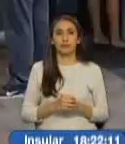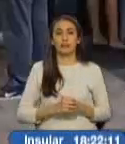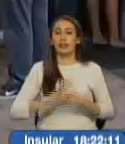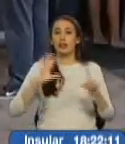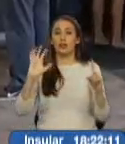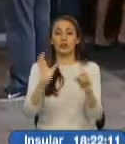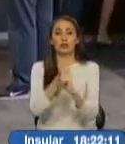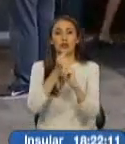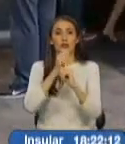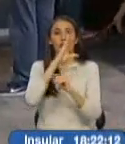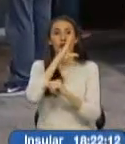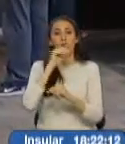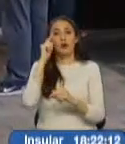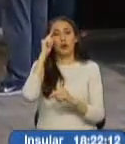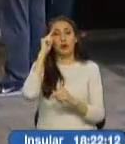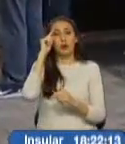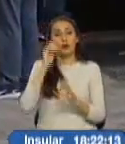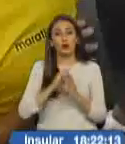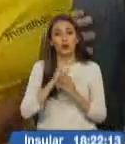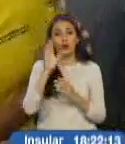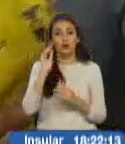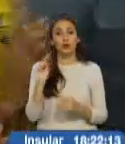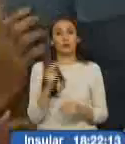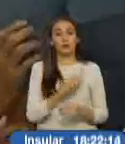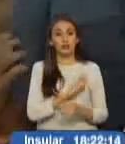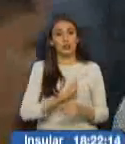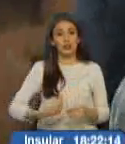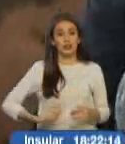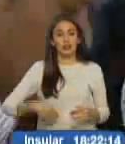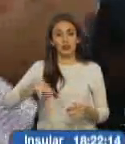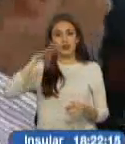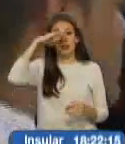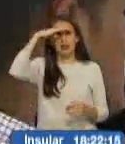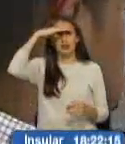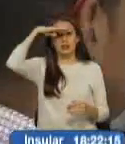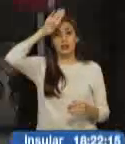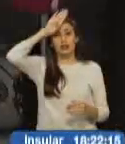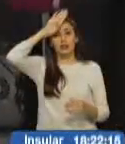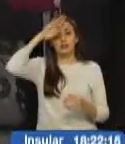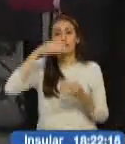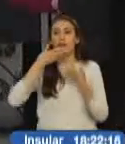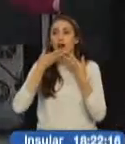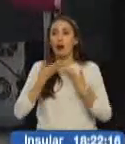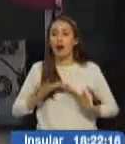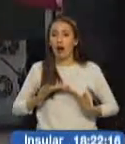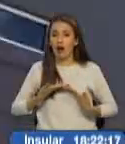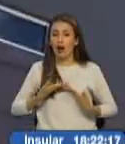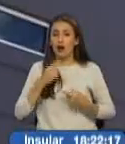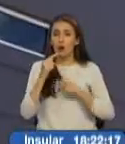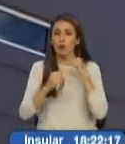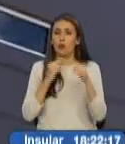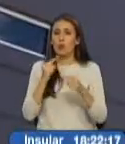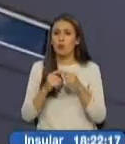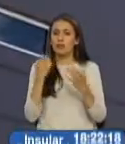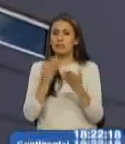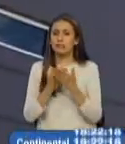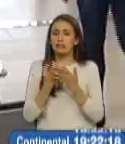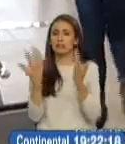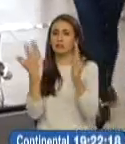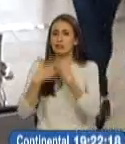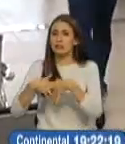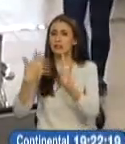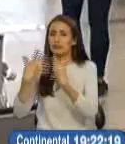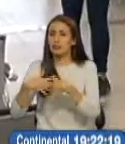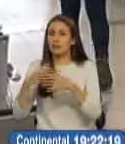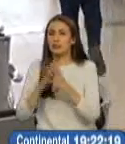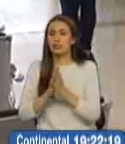por Rafael Correa, al vicepresidente cubano lo que más le llama la atención es la forma como enfrentó la crisis económica de 2015 y 2016 debido a la caída del